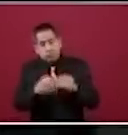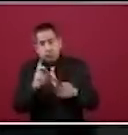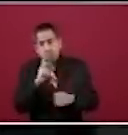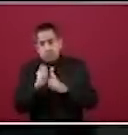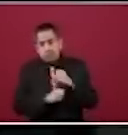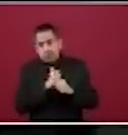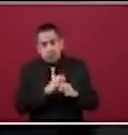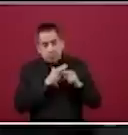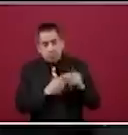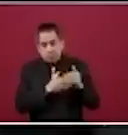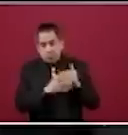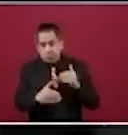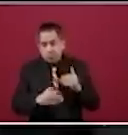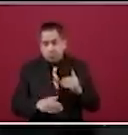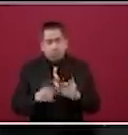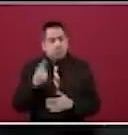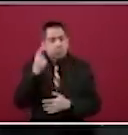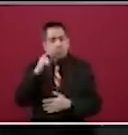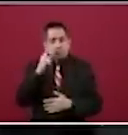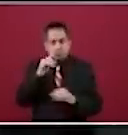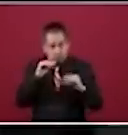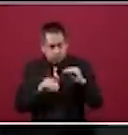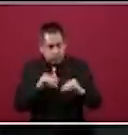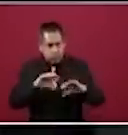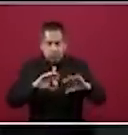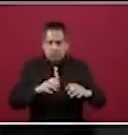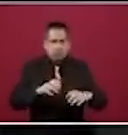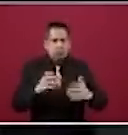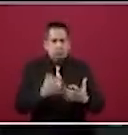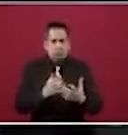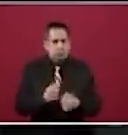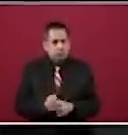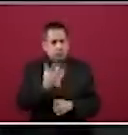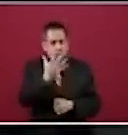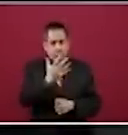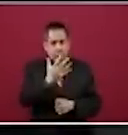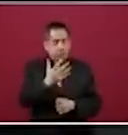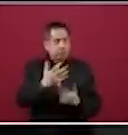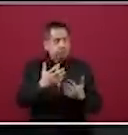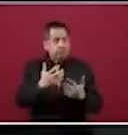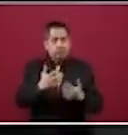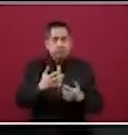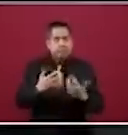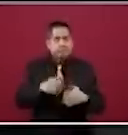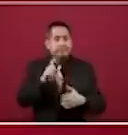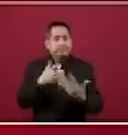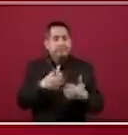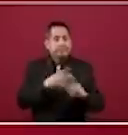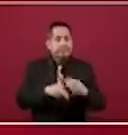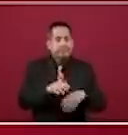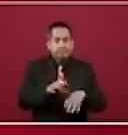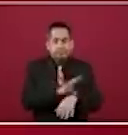contratos a 30 años para construir, operar, mantener 5 de las hidroeléctricas, pero en el 2016